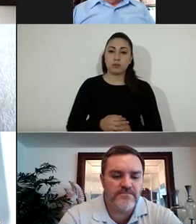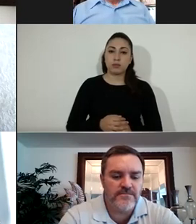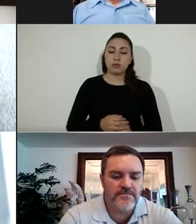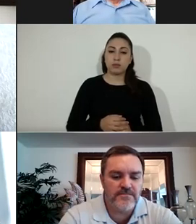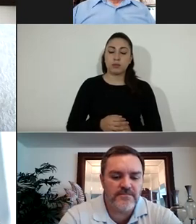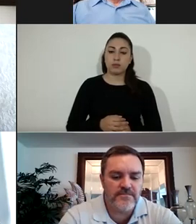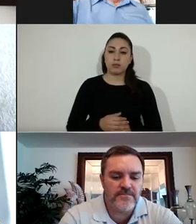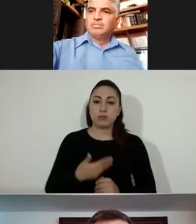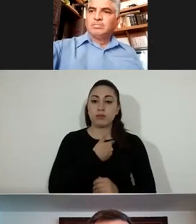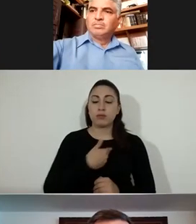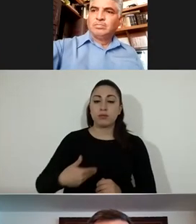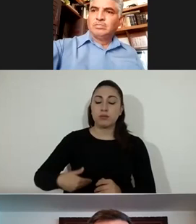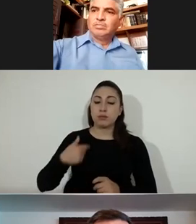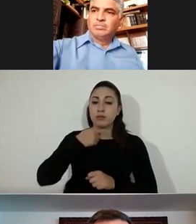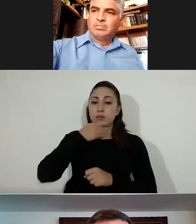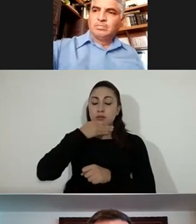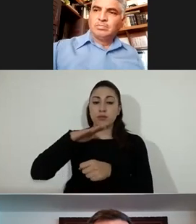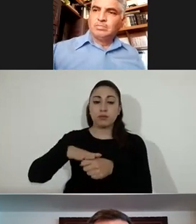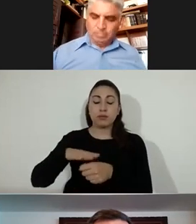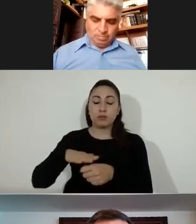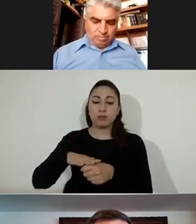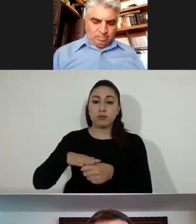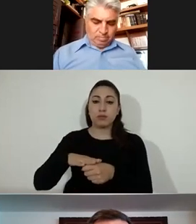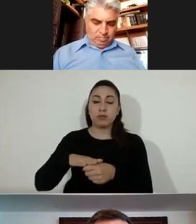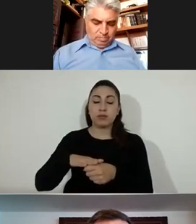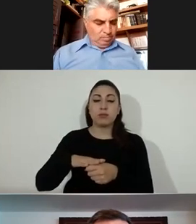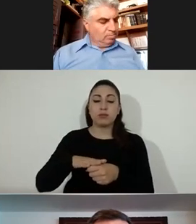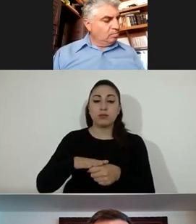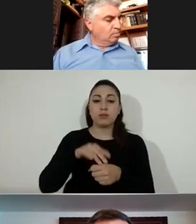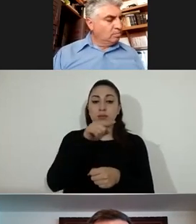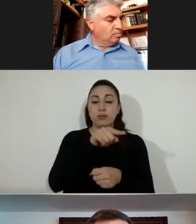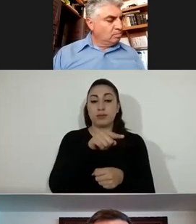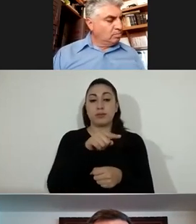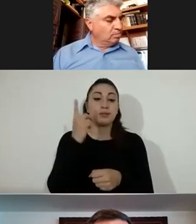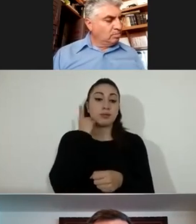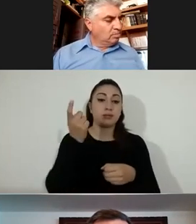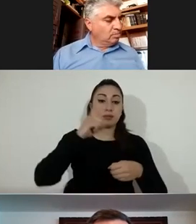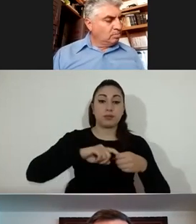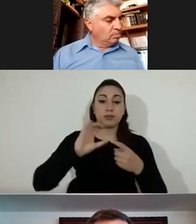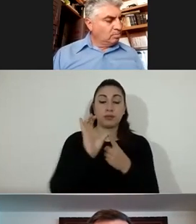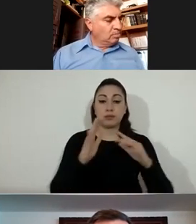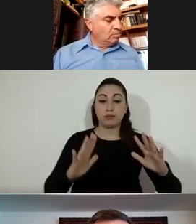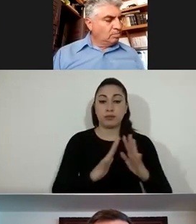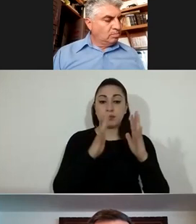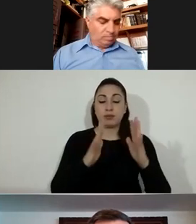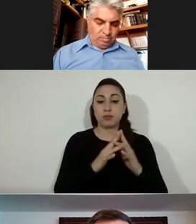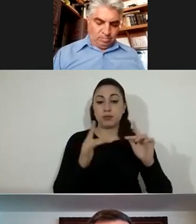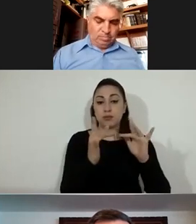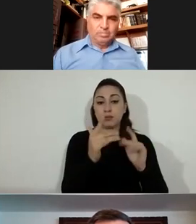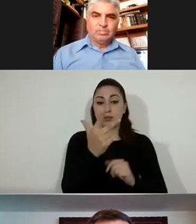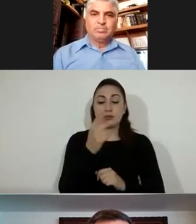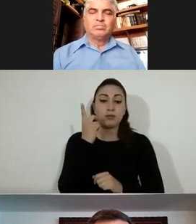Diputado presidente, le informo que de la Comisión de Participación Ciudadana existen 8 diputadas y